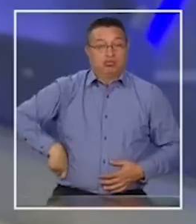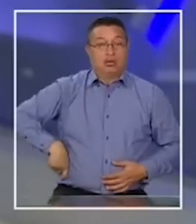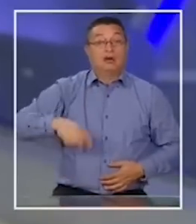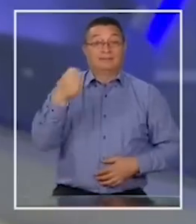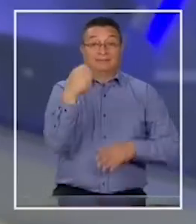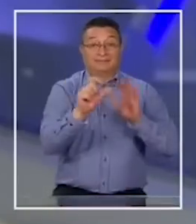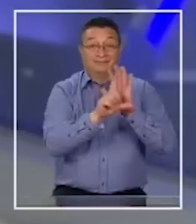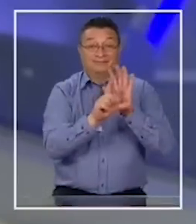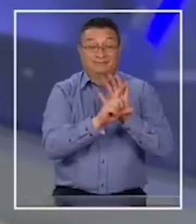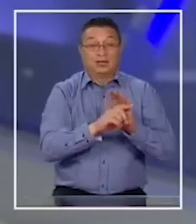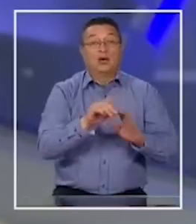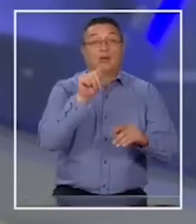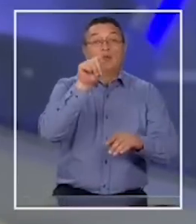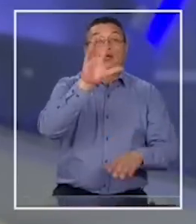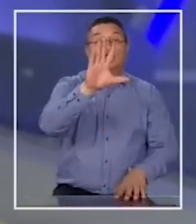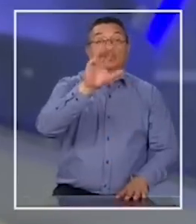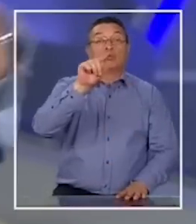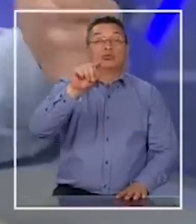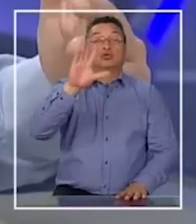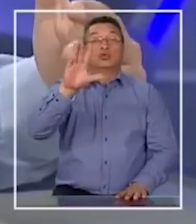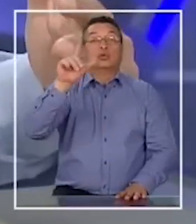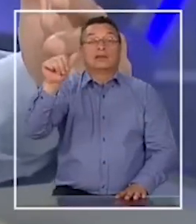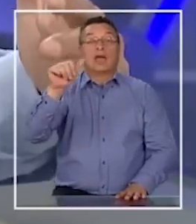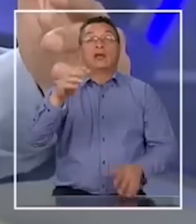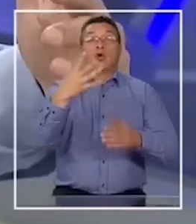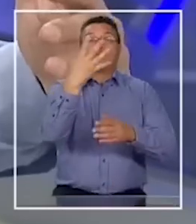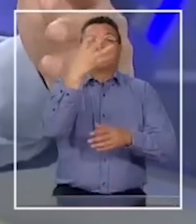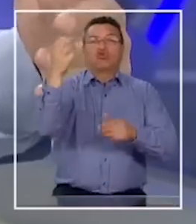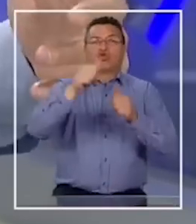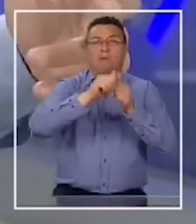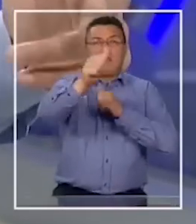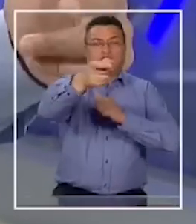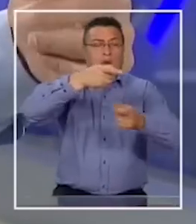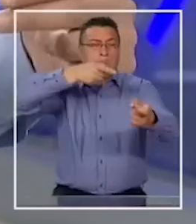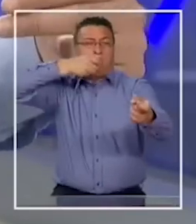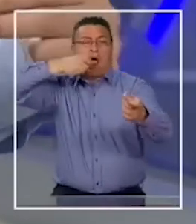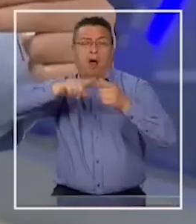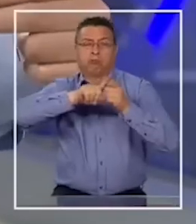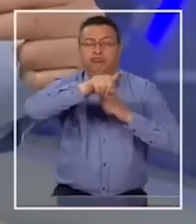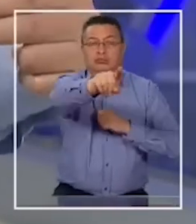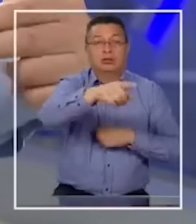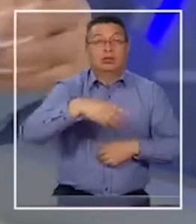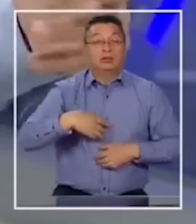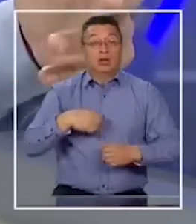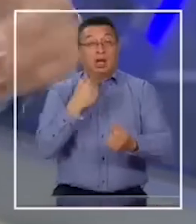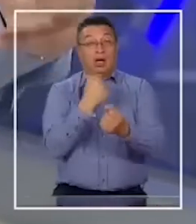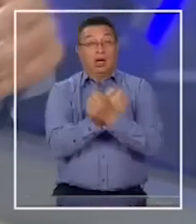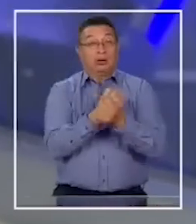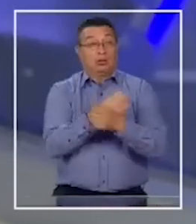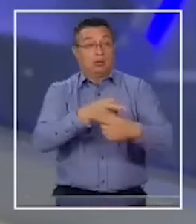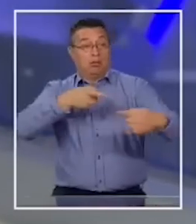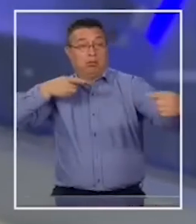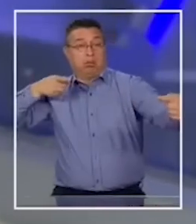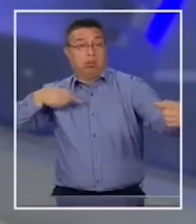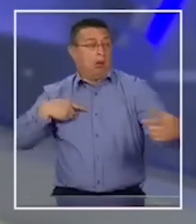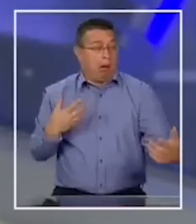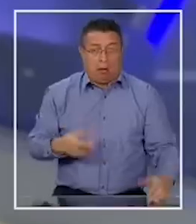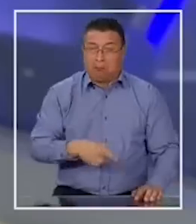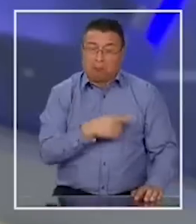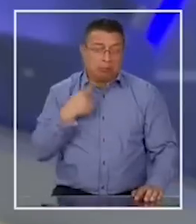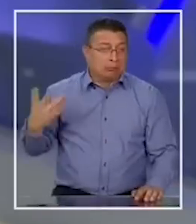delincuentes están usando calibre 556 que tiene 400 metros de alcance o sea para enfrentar un policía estamos mucho más lejos